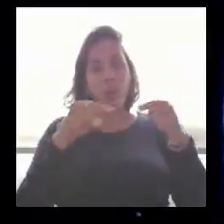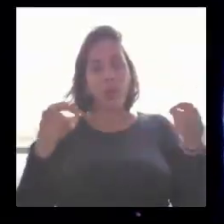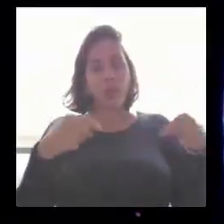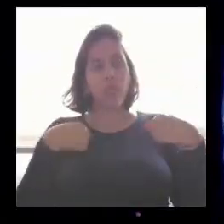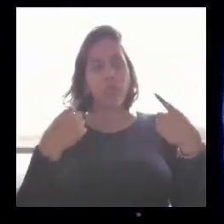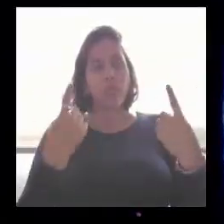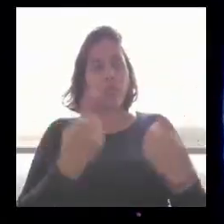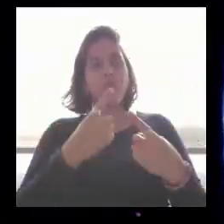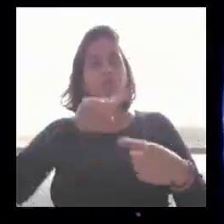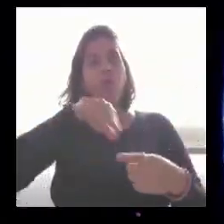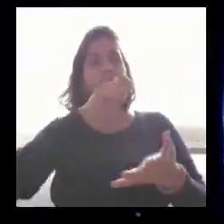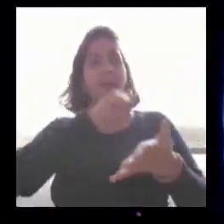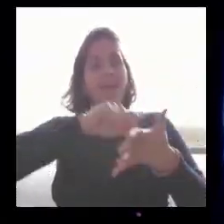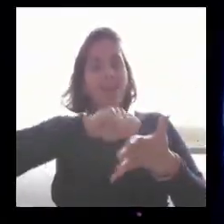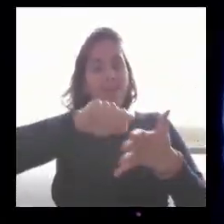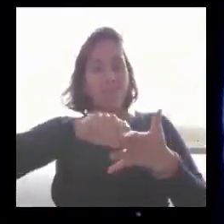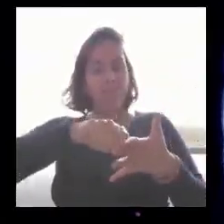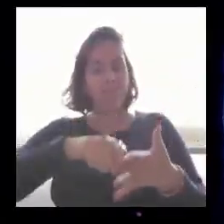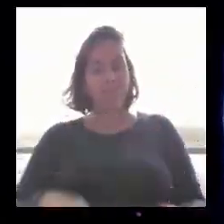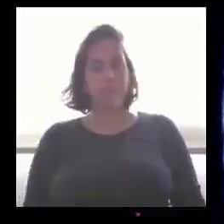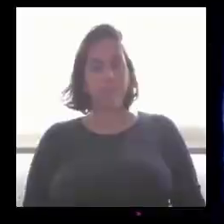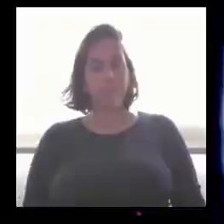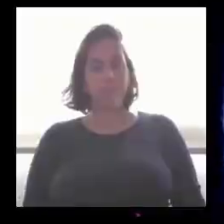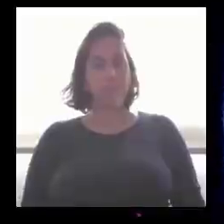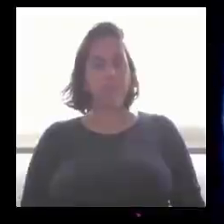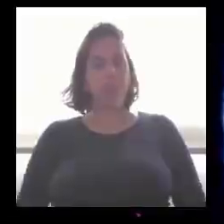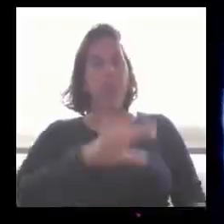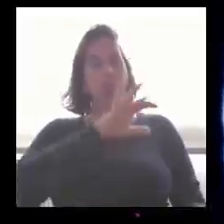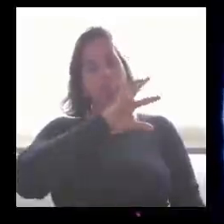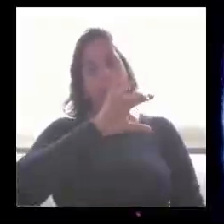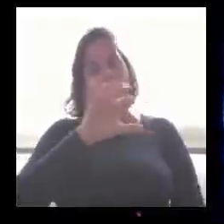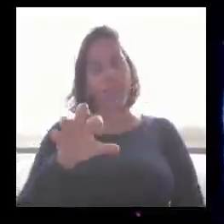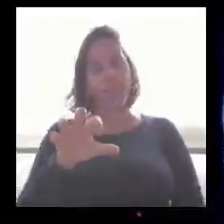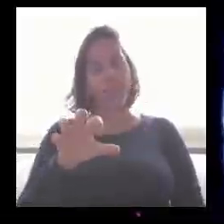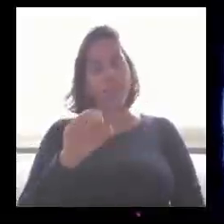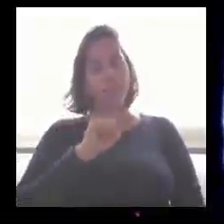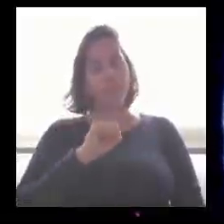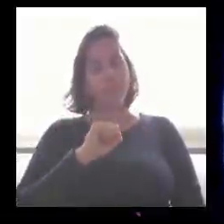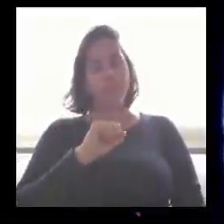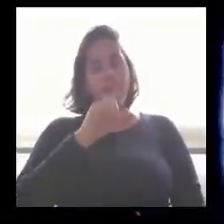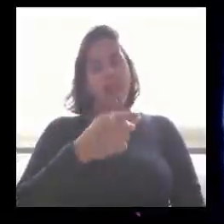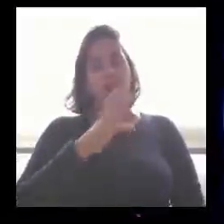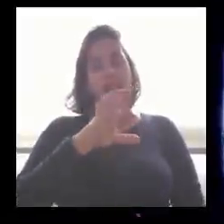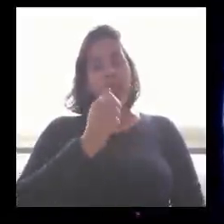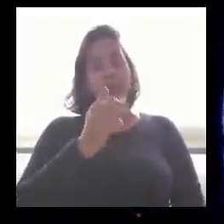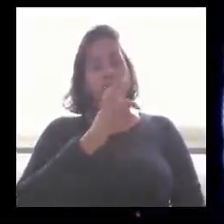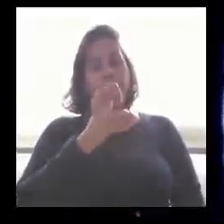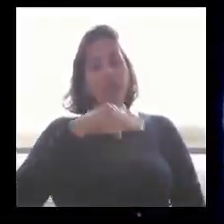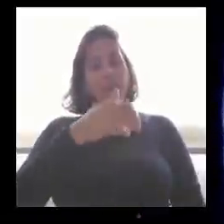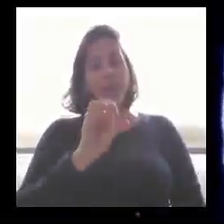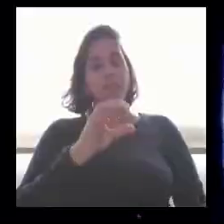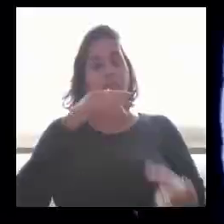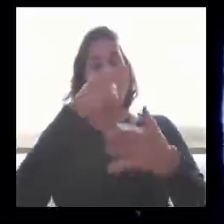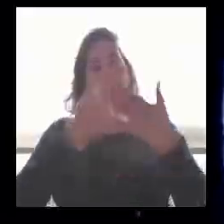registrarse, ¿no? Esas letras, esos grafemas, esos dibujos